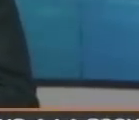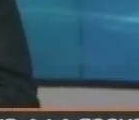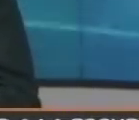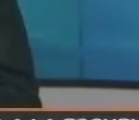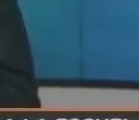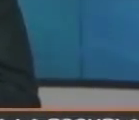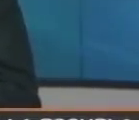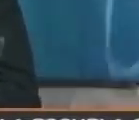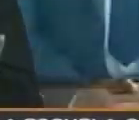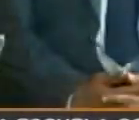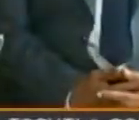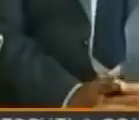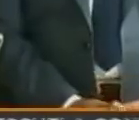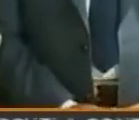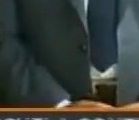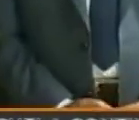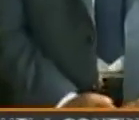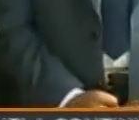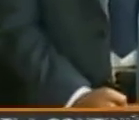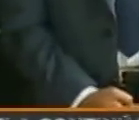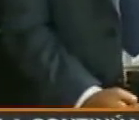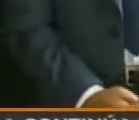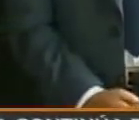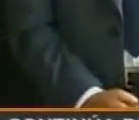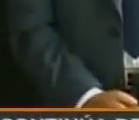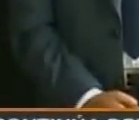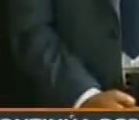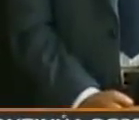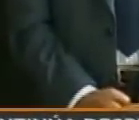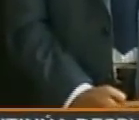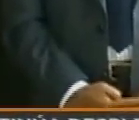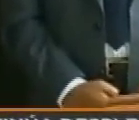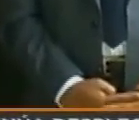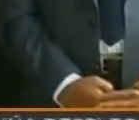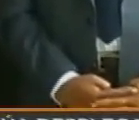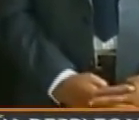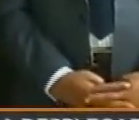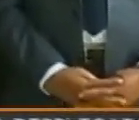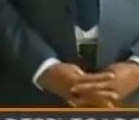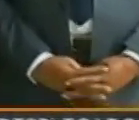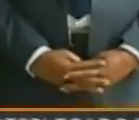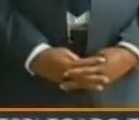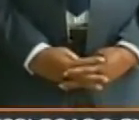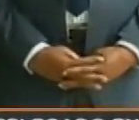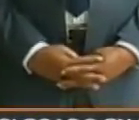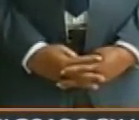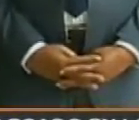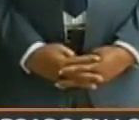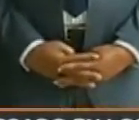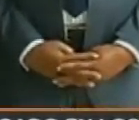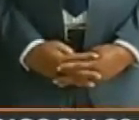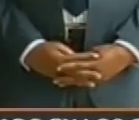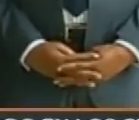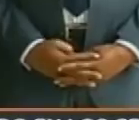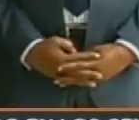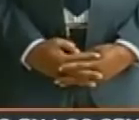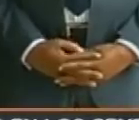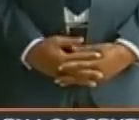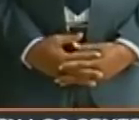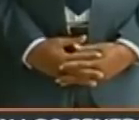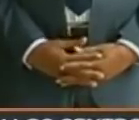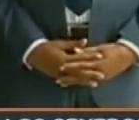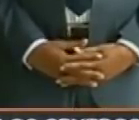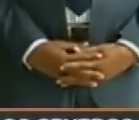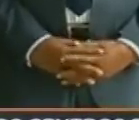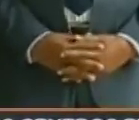Adelante. Sí, gracias por el contacto informativo. El canciller de la República Bolivariana de Venezuela, Jorge Raza, sostuvo una reunión con la directora